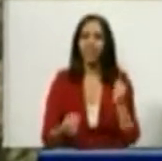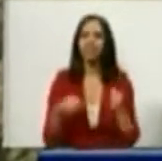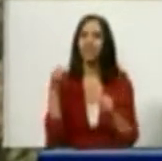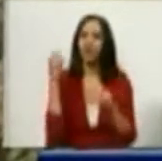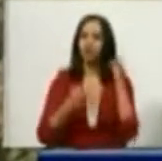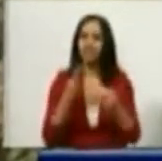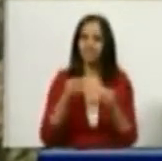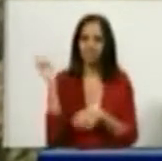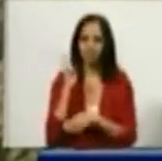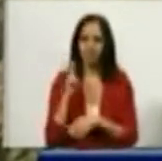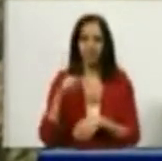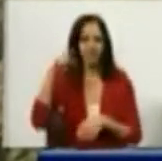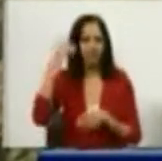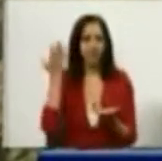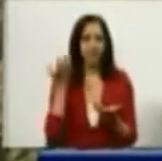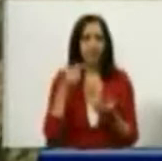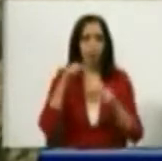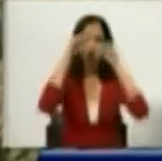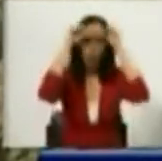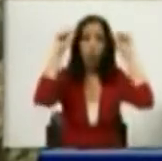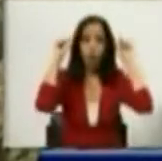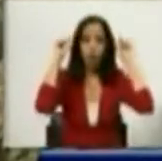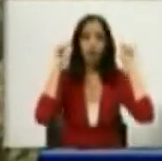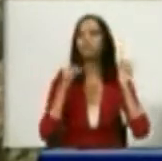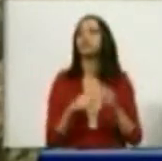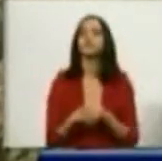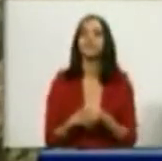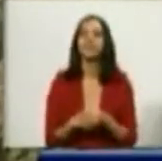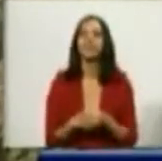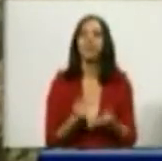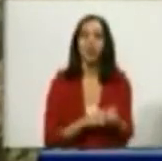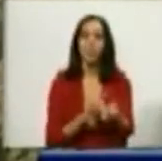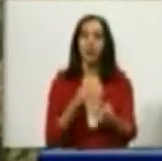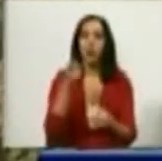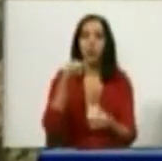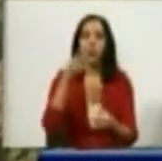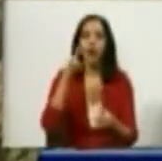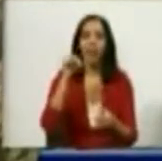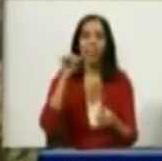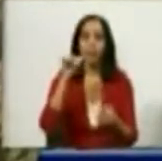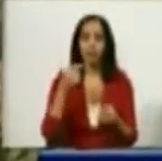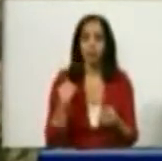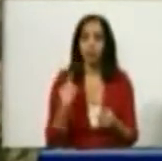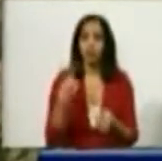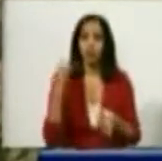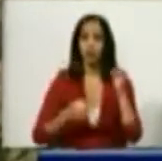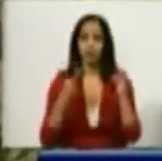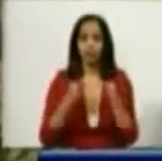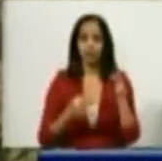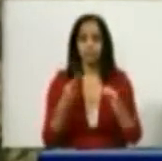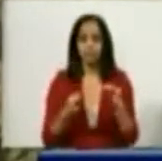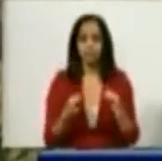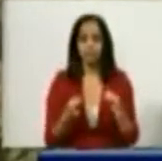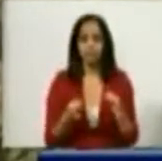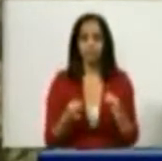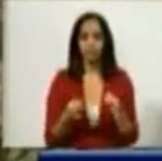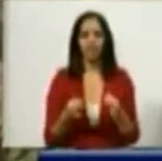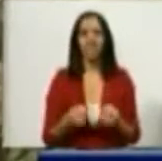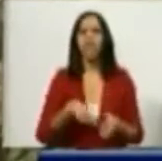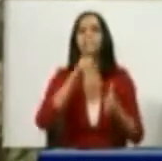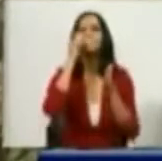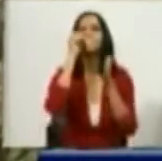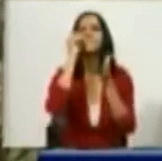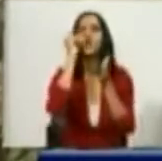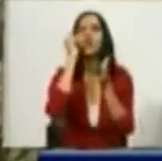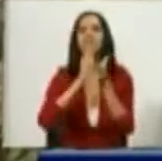y de los hermanos juanipa a los dirigentes y militantes de la célula terrorista primero justicia les prohibieron